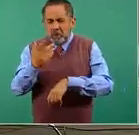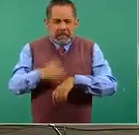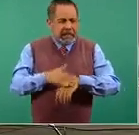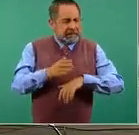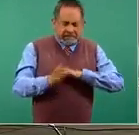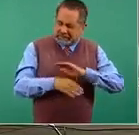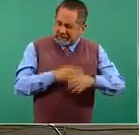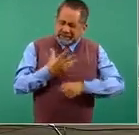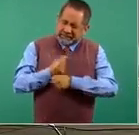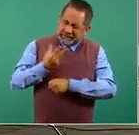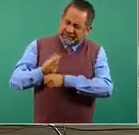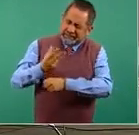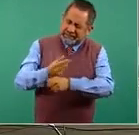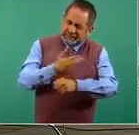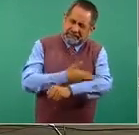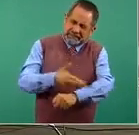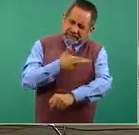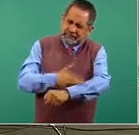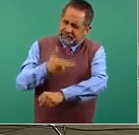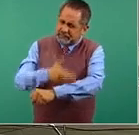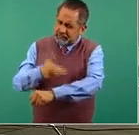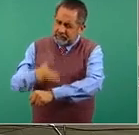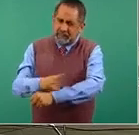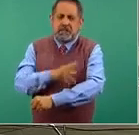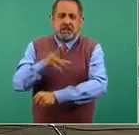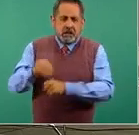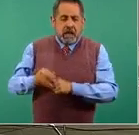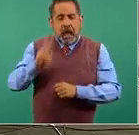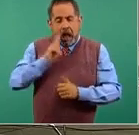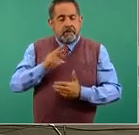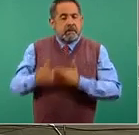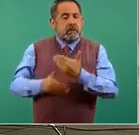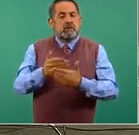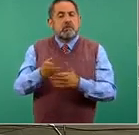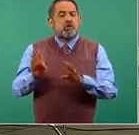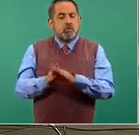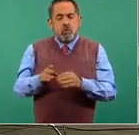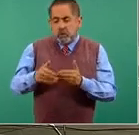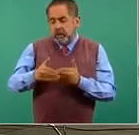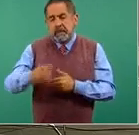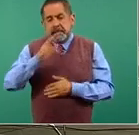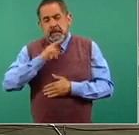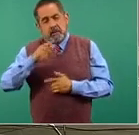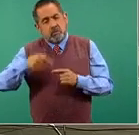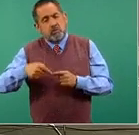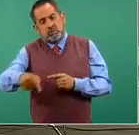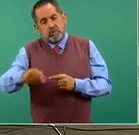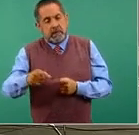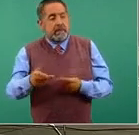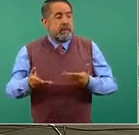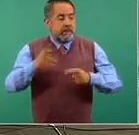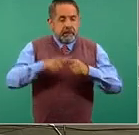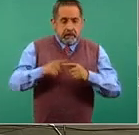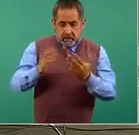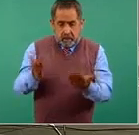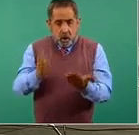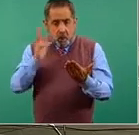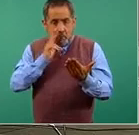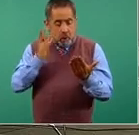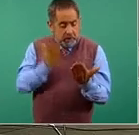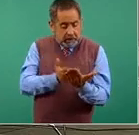largamente rezagados y cuáles tienen oportunidades de salir más rápidamente de acuerdo a la solidez técnica de